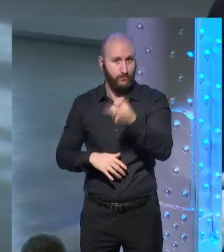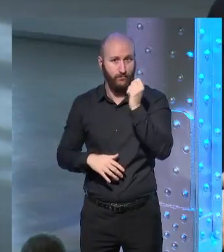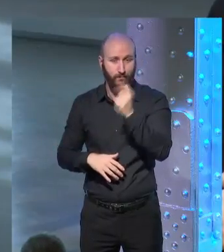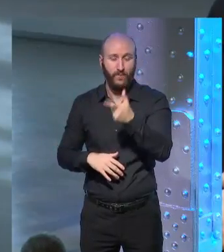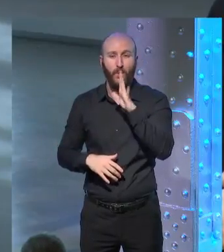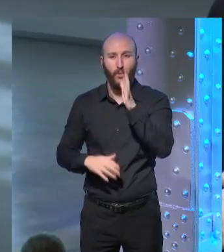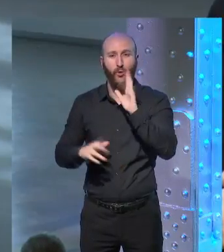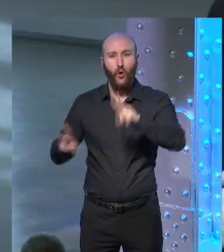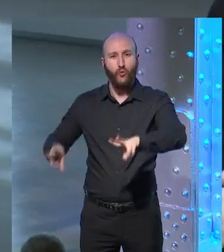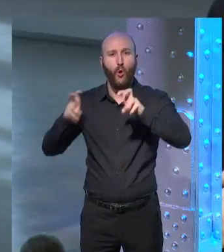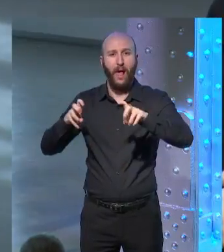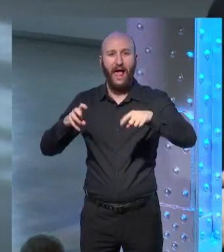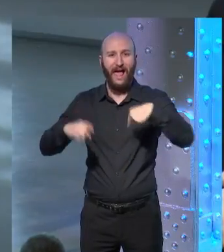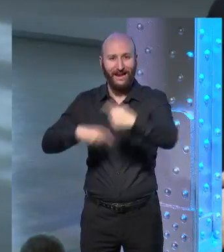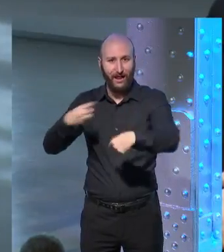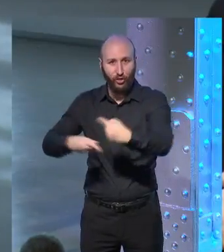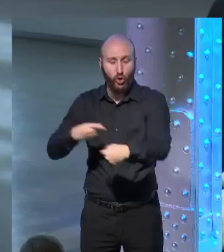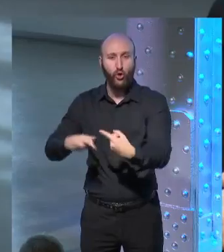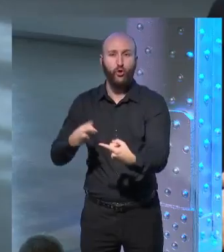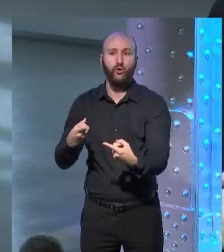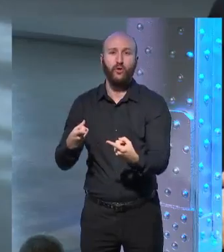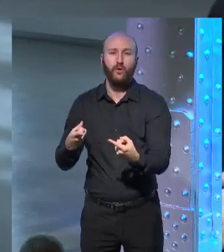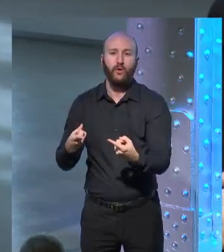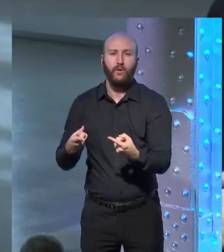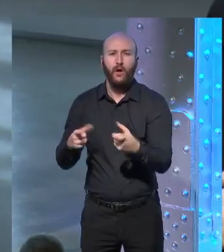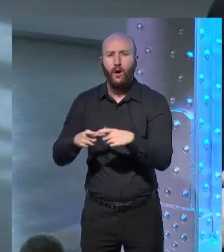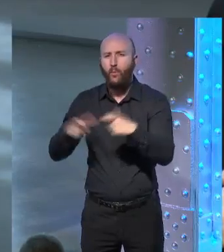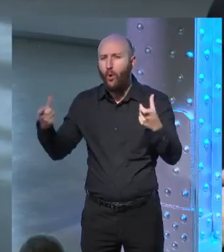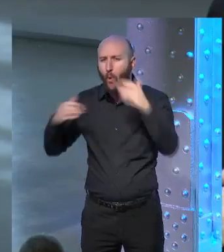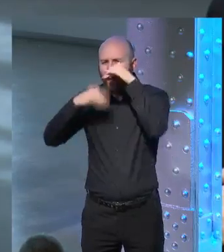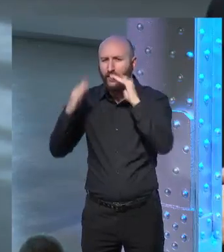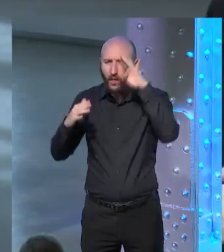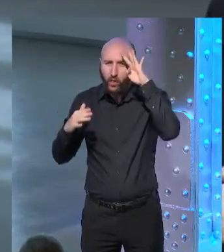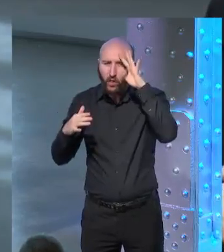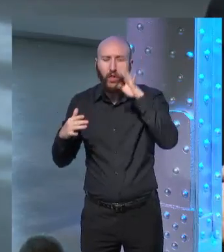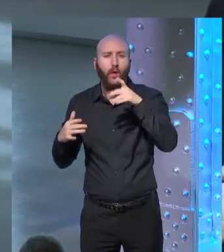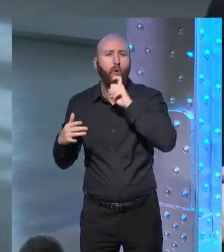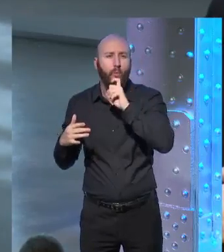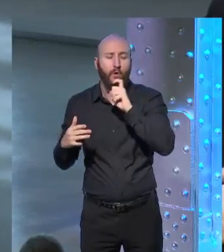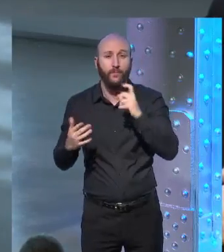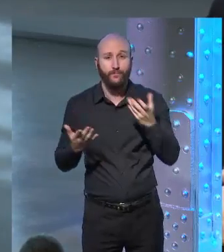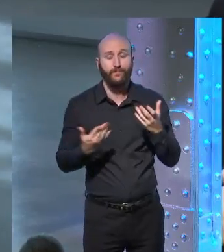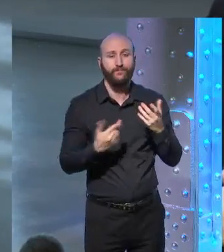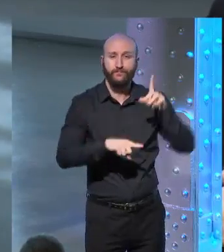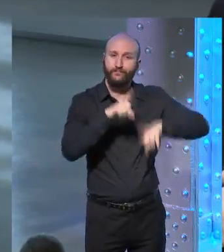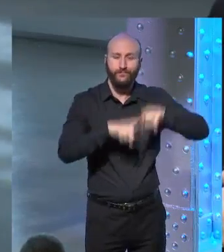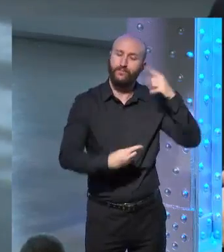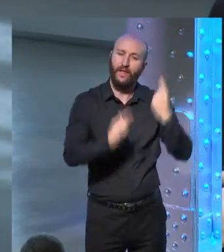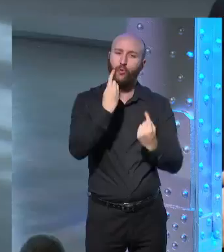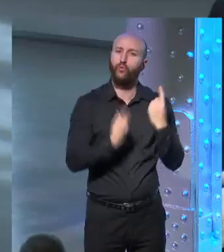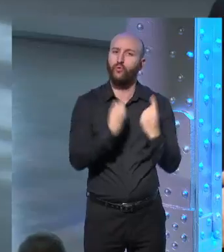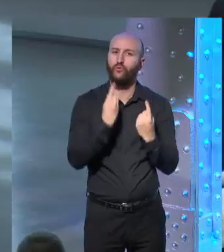nueva generación, si ha aumentado... Bueno, parece que hay estudios que dicen que hay mayores